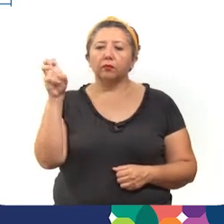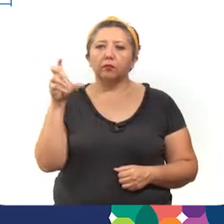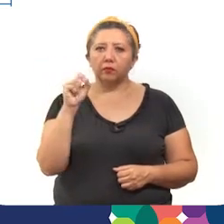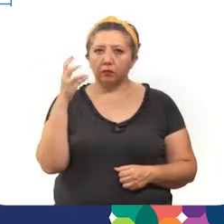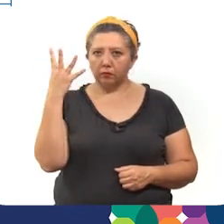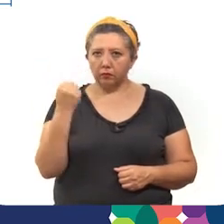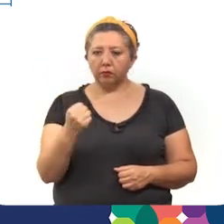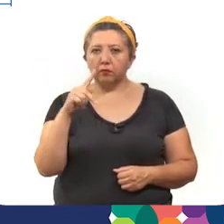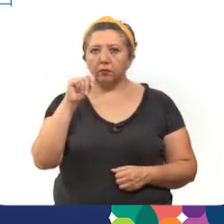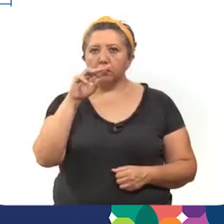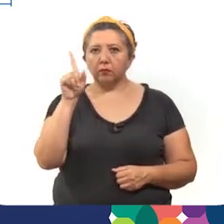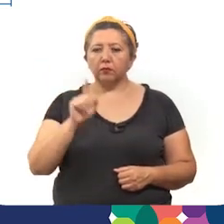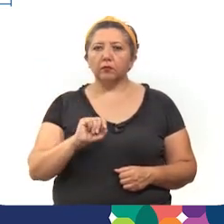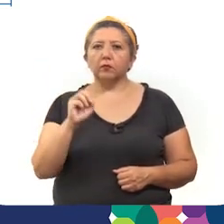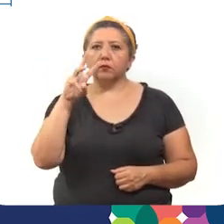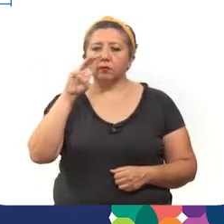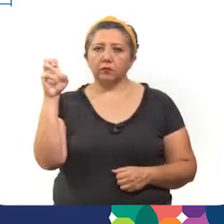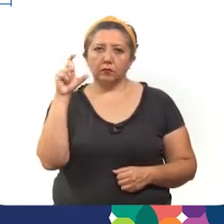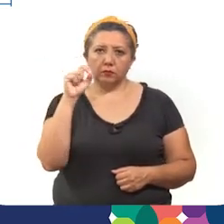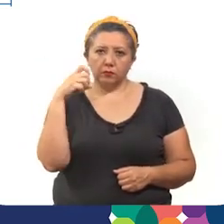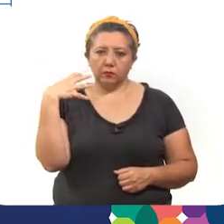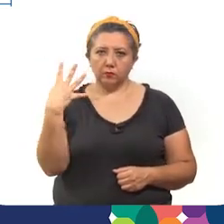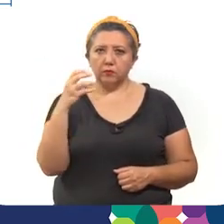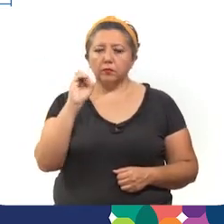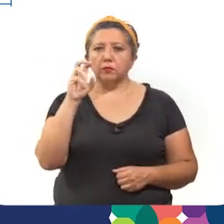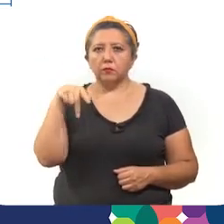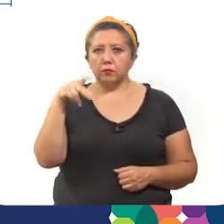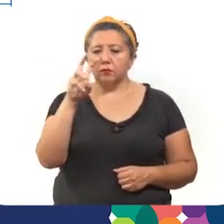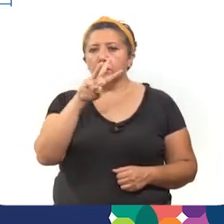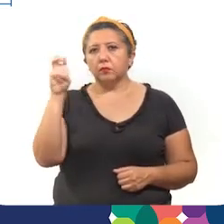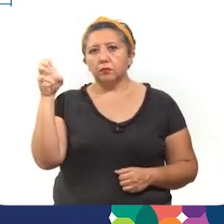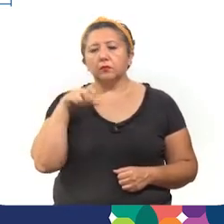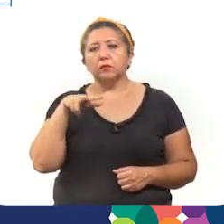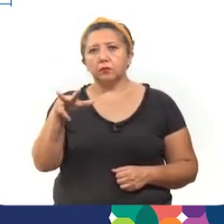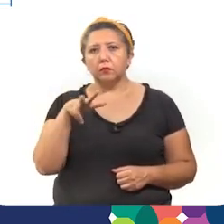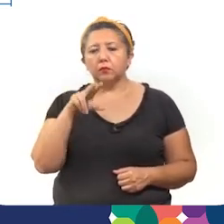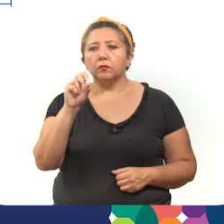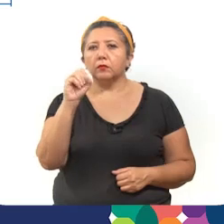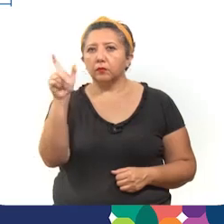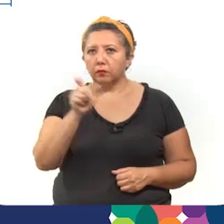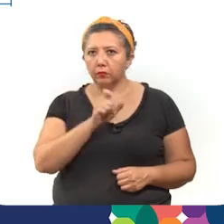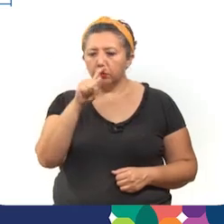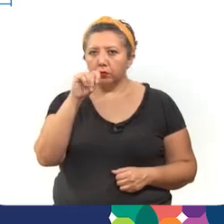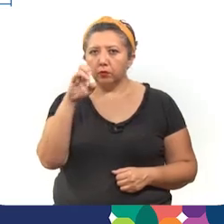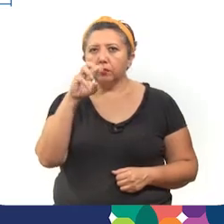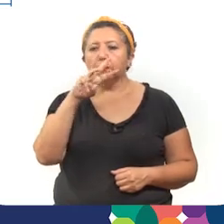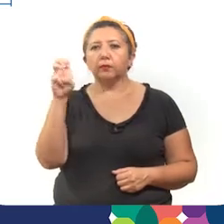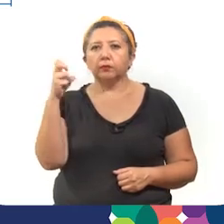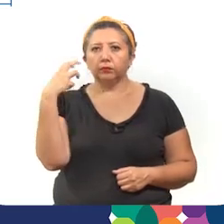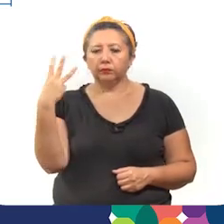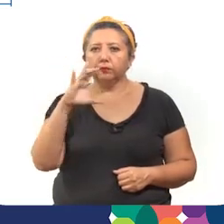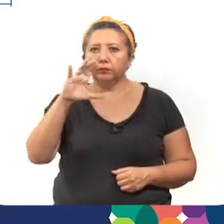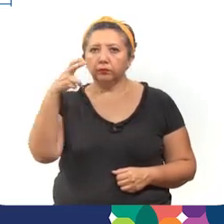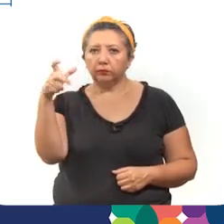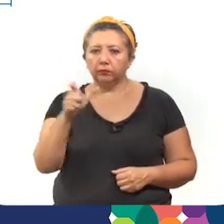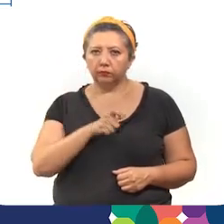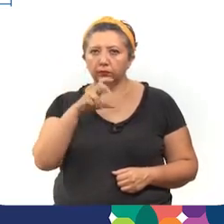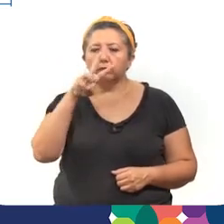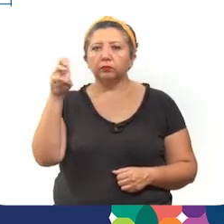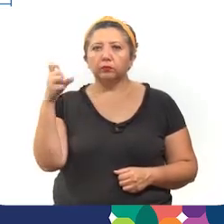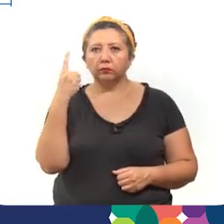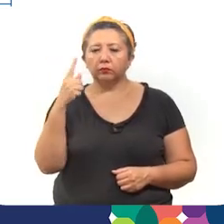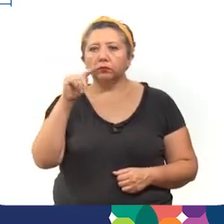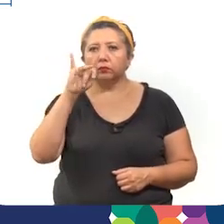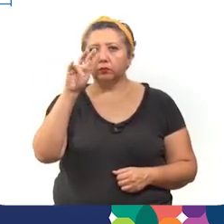Tixcocop 329, Temozón 324, Concal 318, Oxcuscap 303,